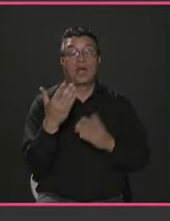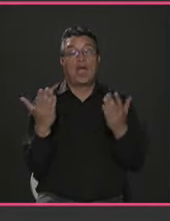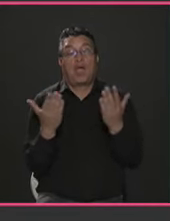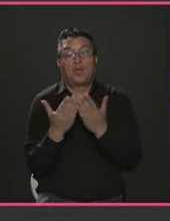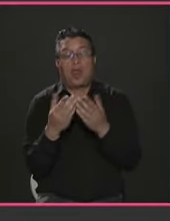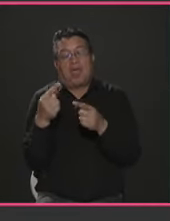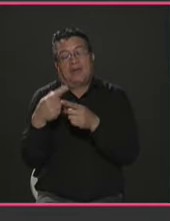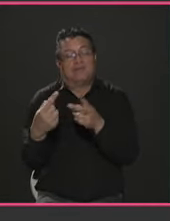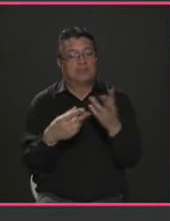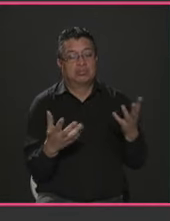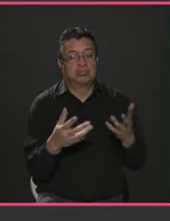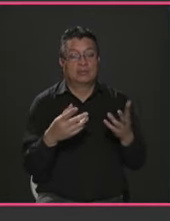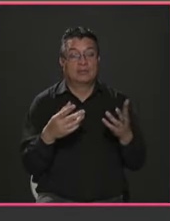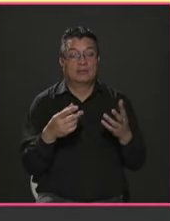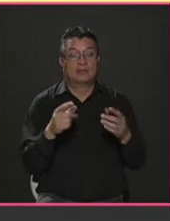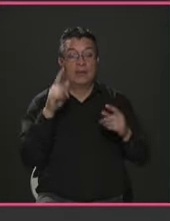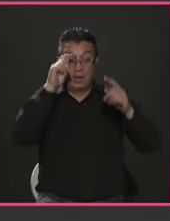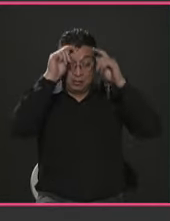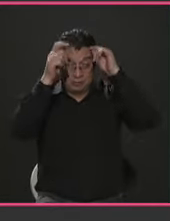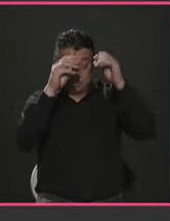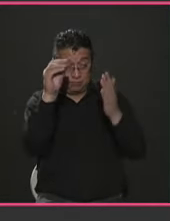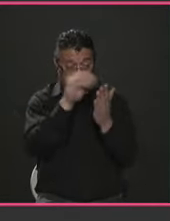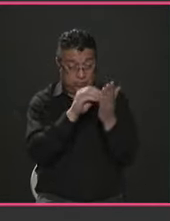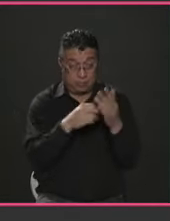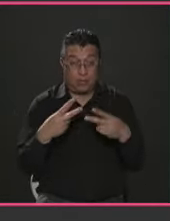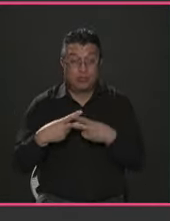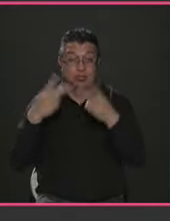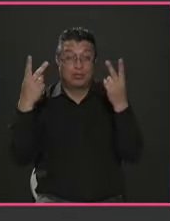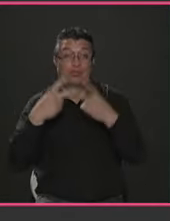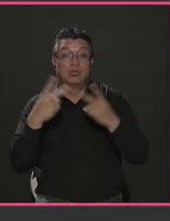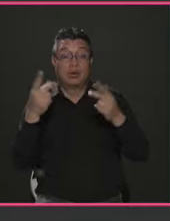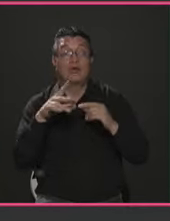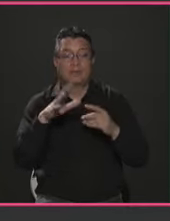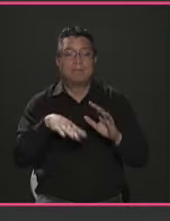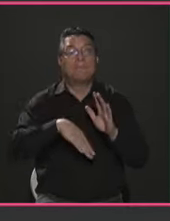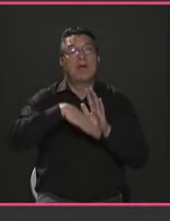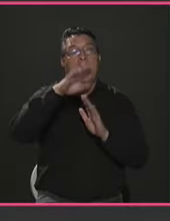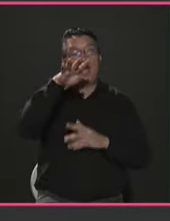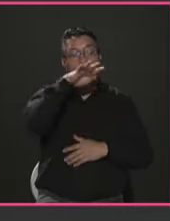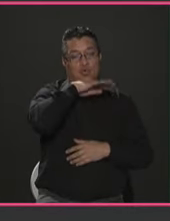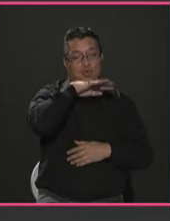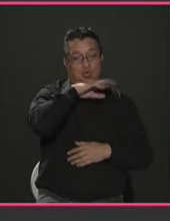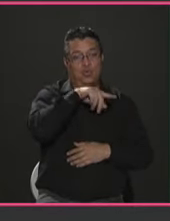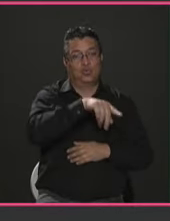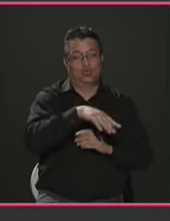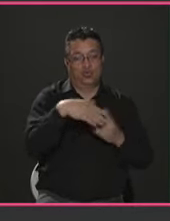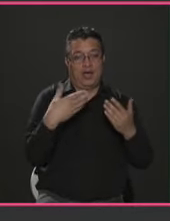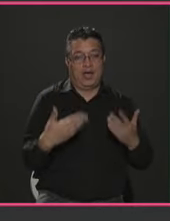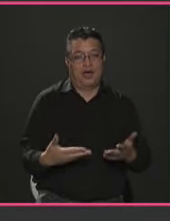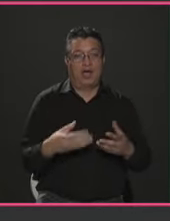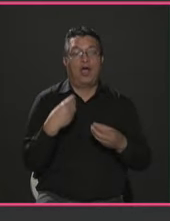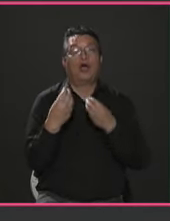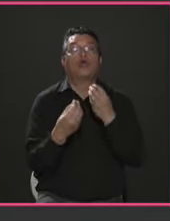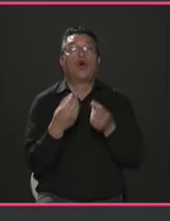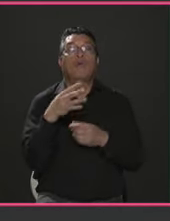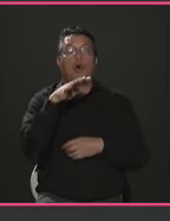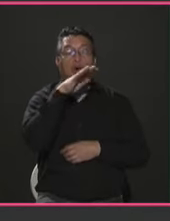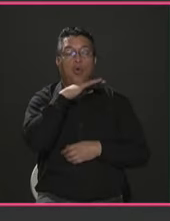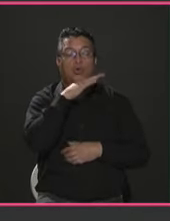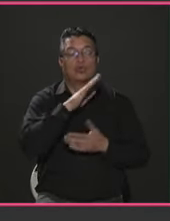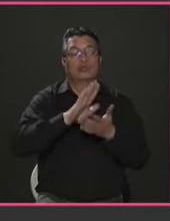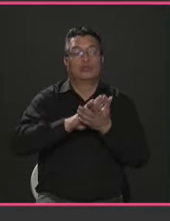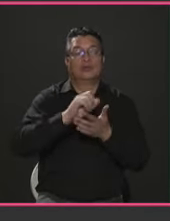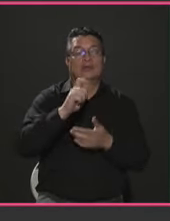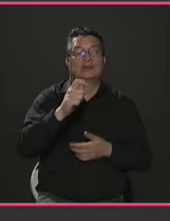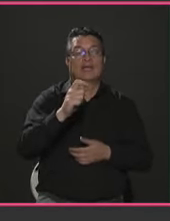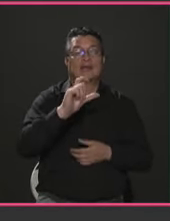etcétera eh creadores de contenido quizás que es una de las aplicaciones más usuales hoy en día de estos modelos es Cómo uso aplicaciones como chat gpt u